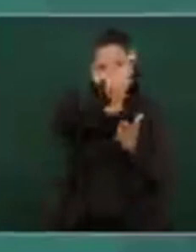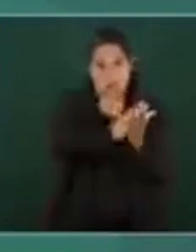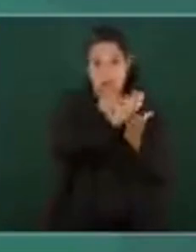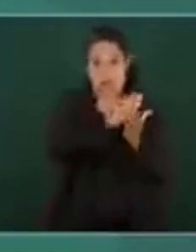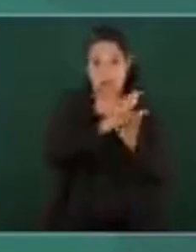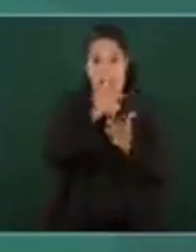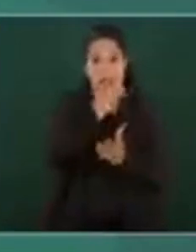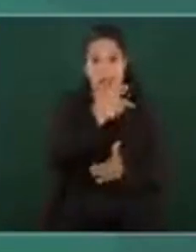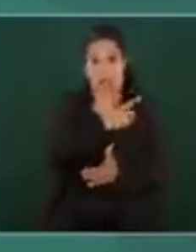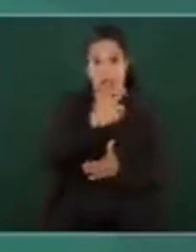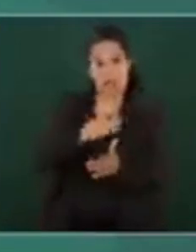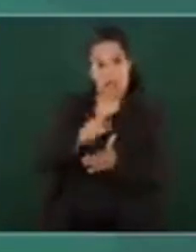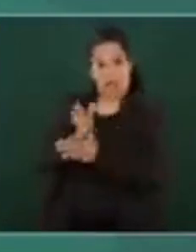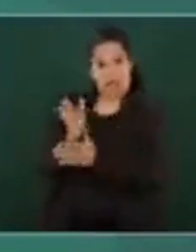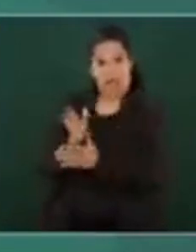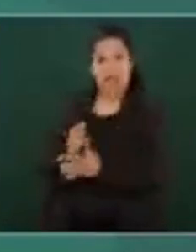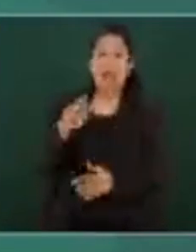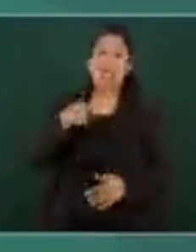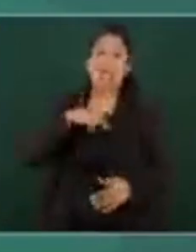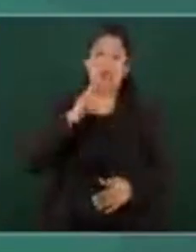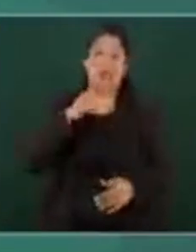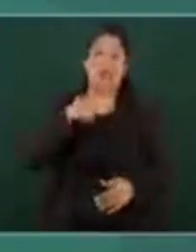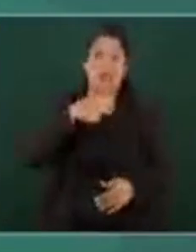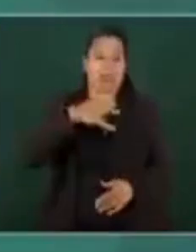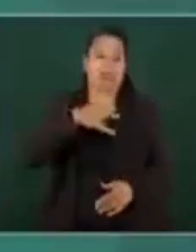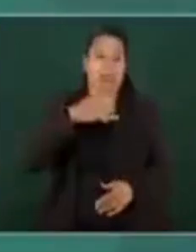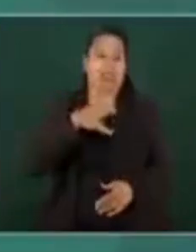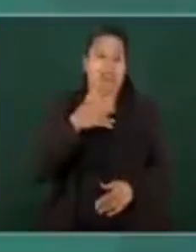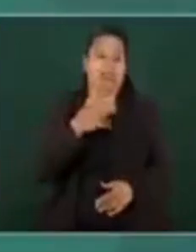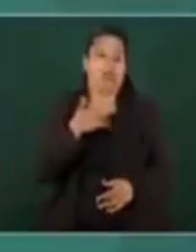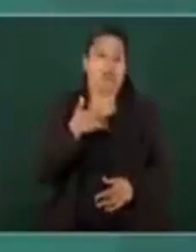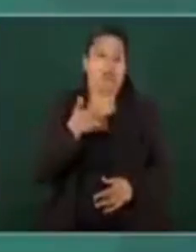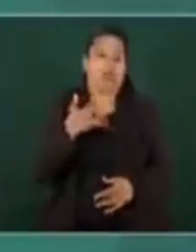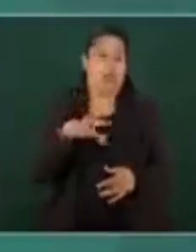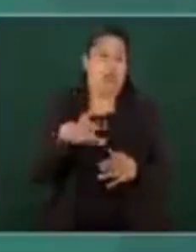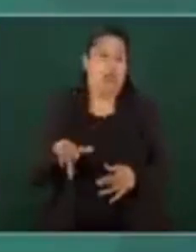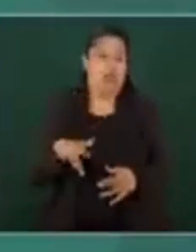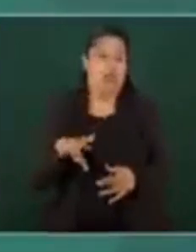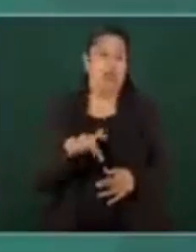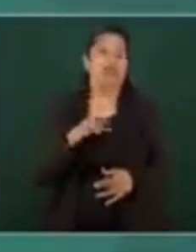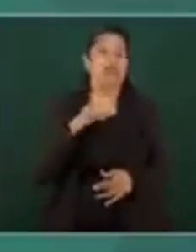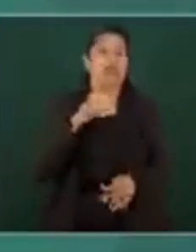Pero duele que tenga razón.